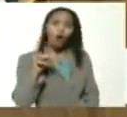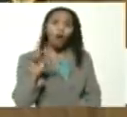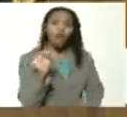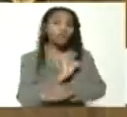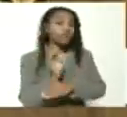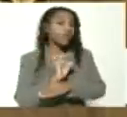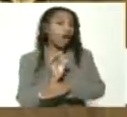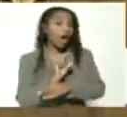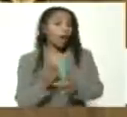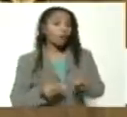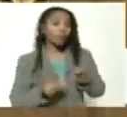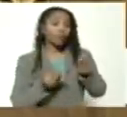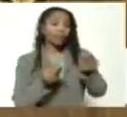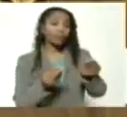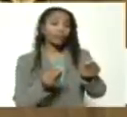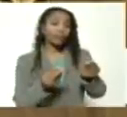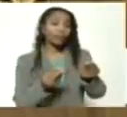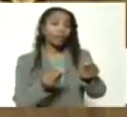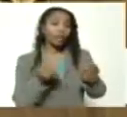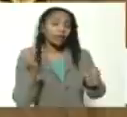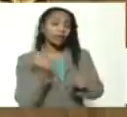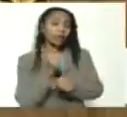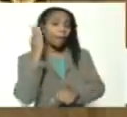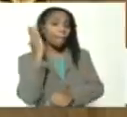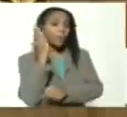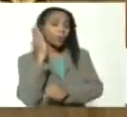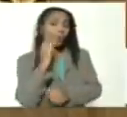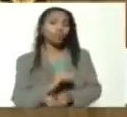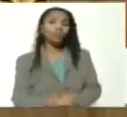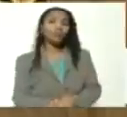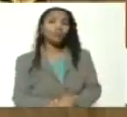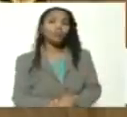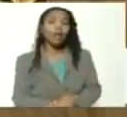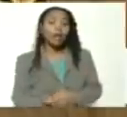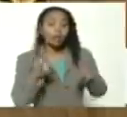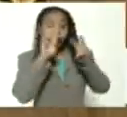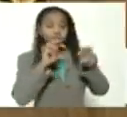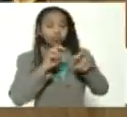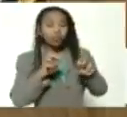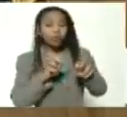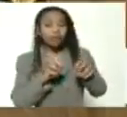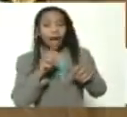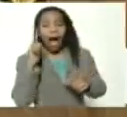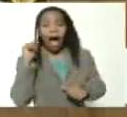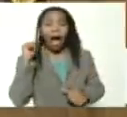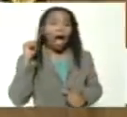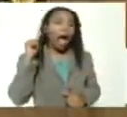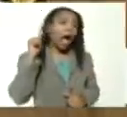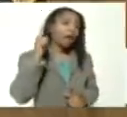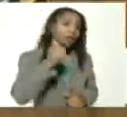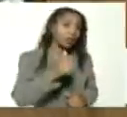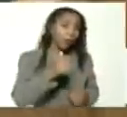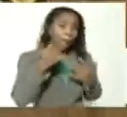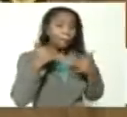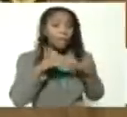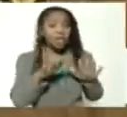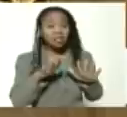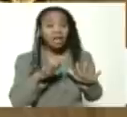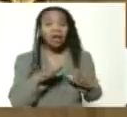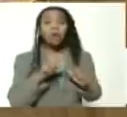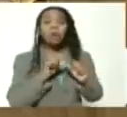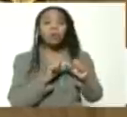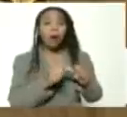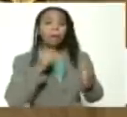fuese entregado a los órganos competentes. La averiguación de nudo hecho duraba años y mientras el funcionario seguía